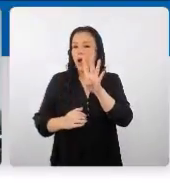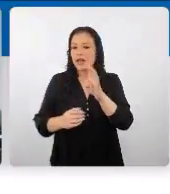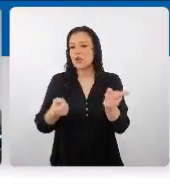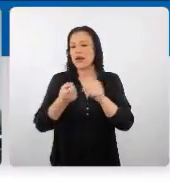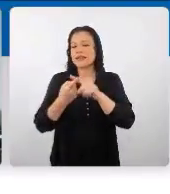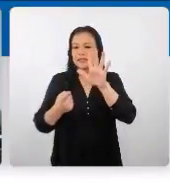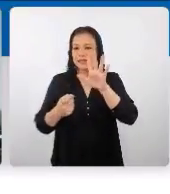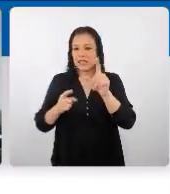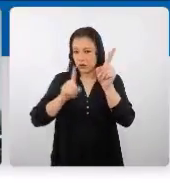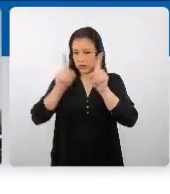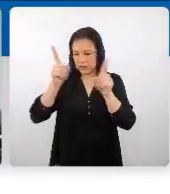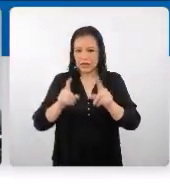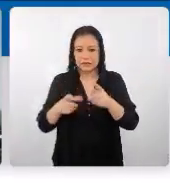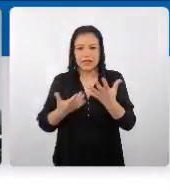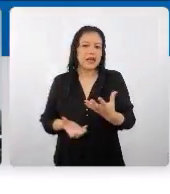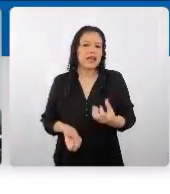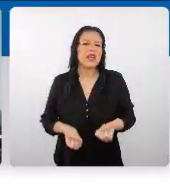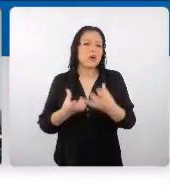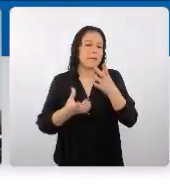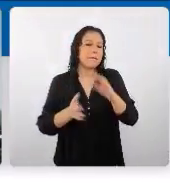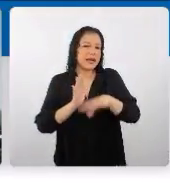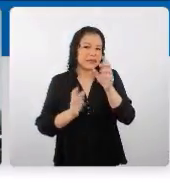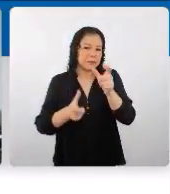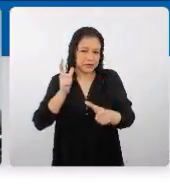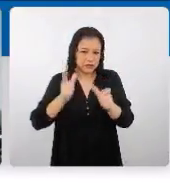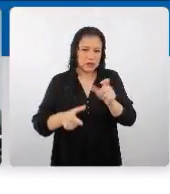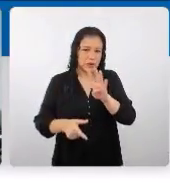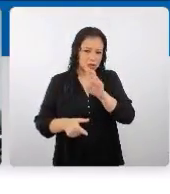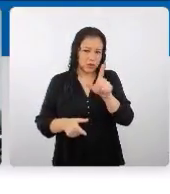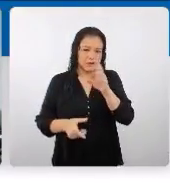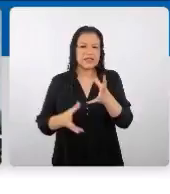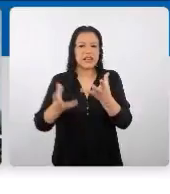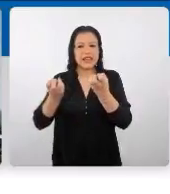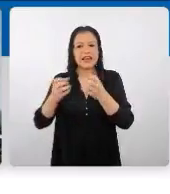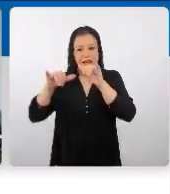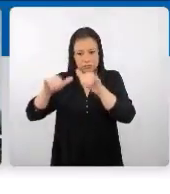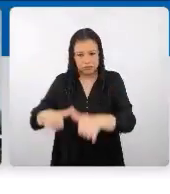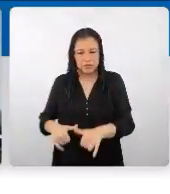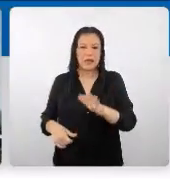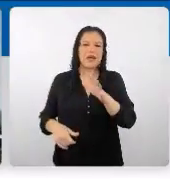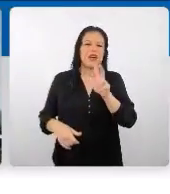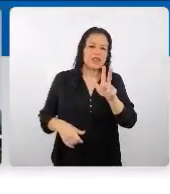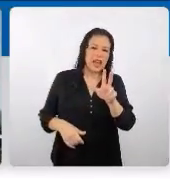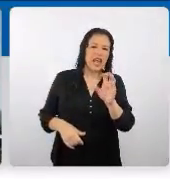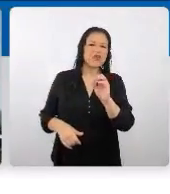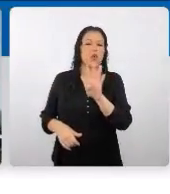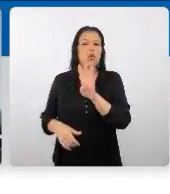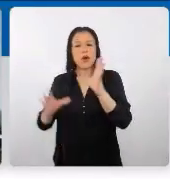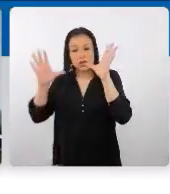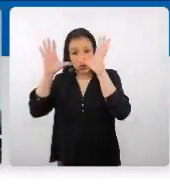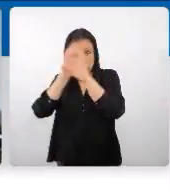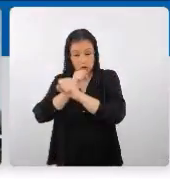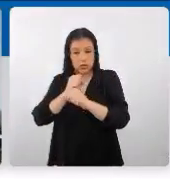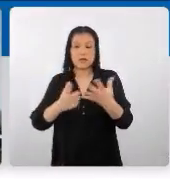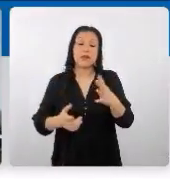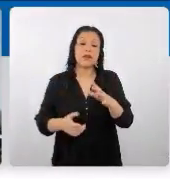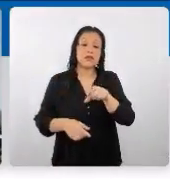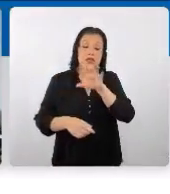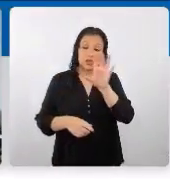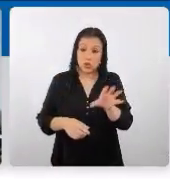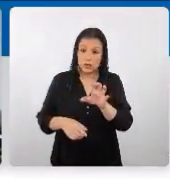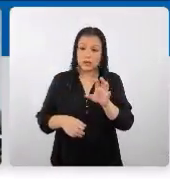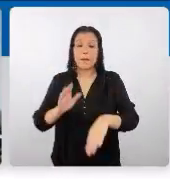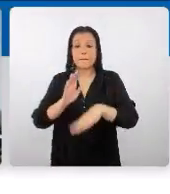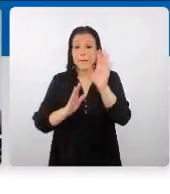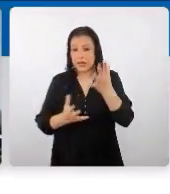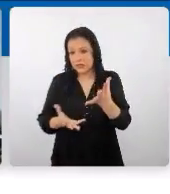su mayoría, bueno, el 41%, entre 3 y 4 noches. Sin embargo, más de la mitad optaría por